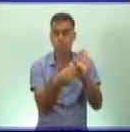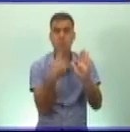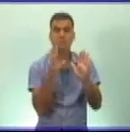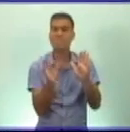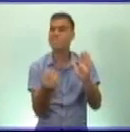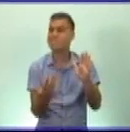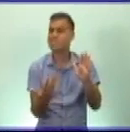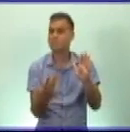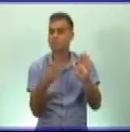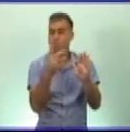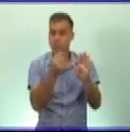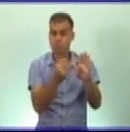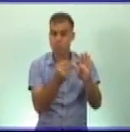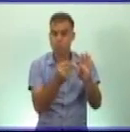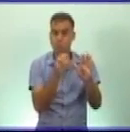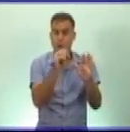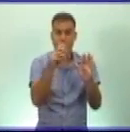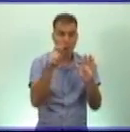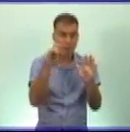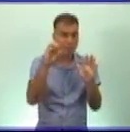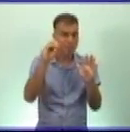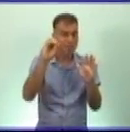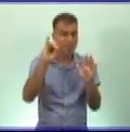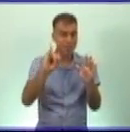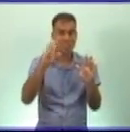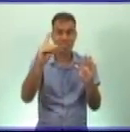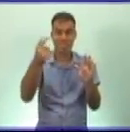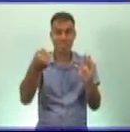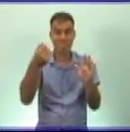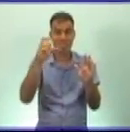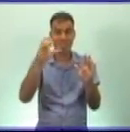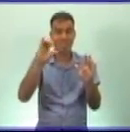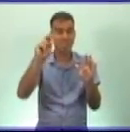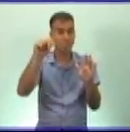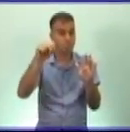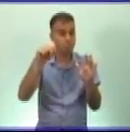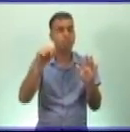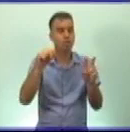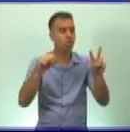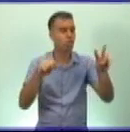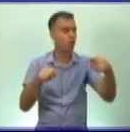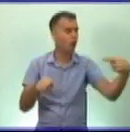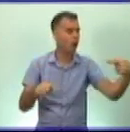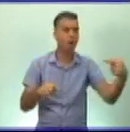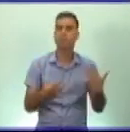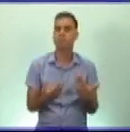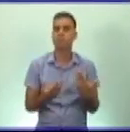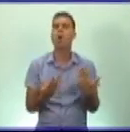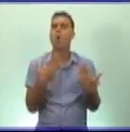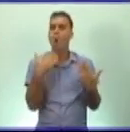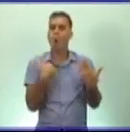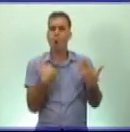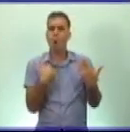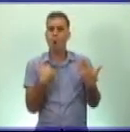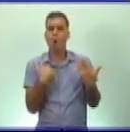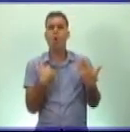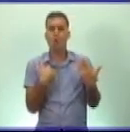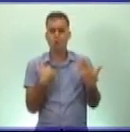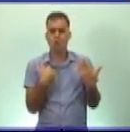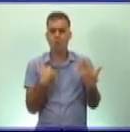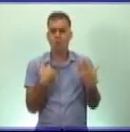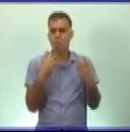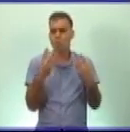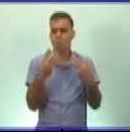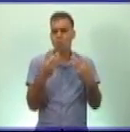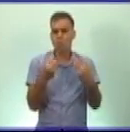de oxidación del oxígeno en los óxidos siempre es 2 negativo. Aquí lo tenemos. Ahora, ¿cómo determinar el número de oxidación del elemento